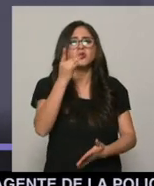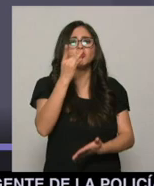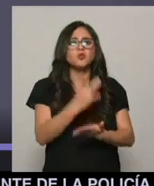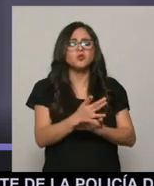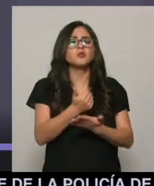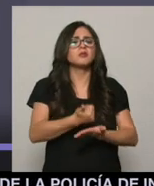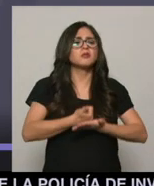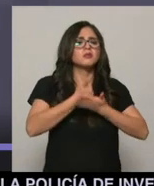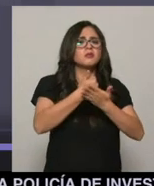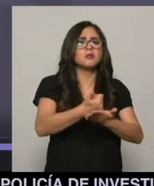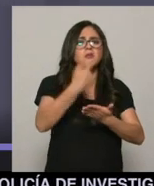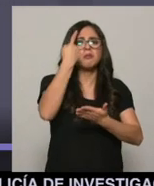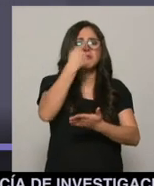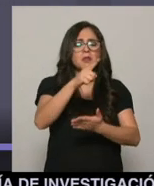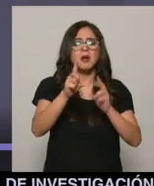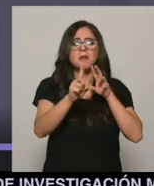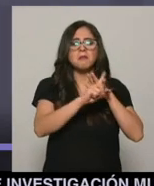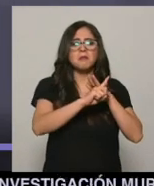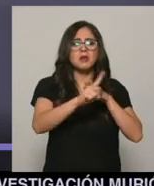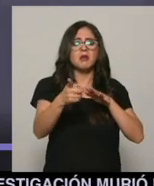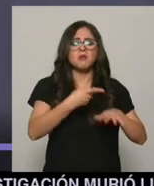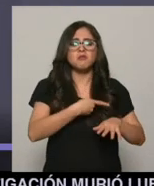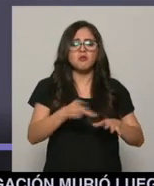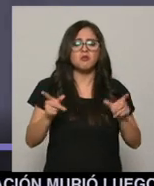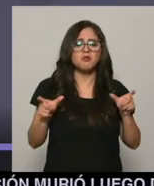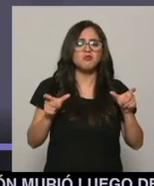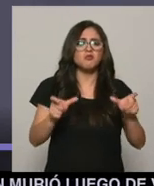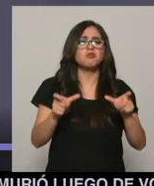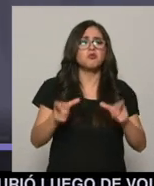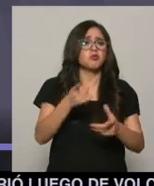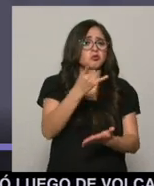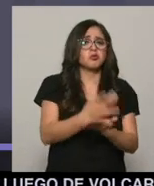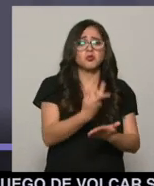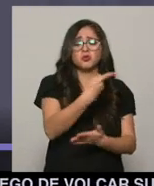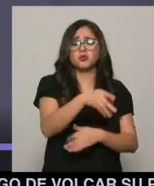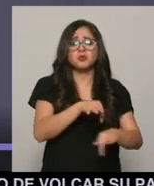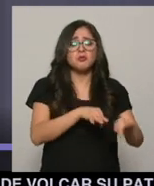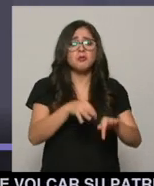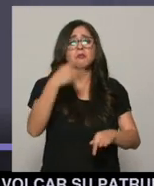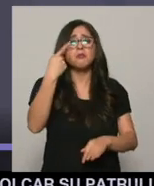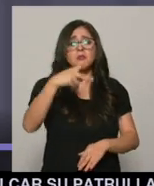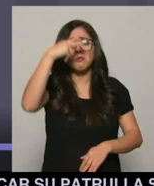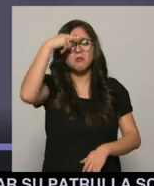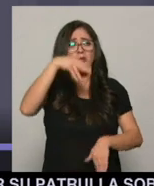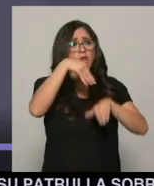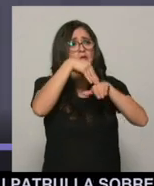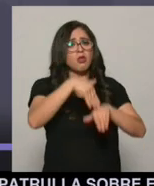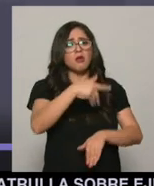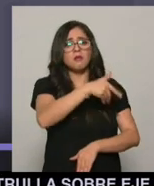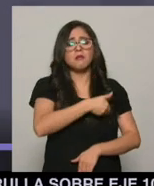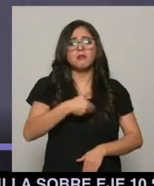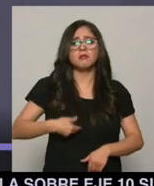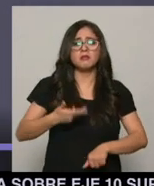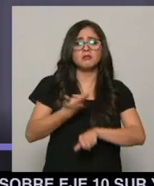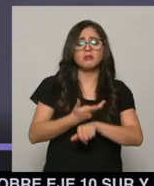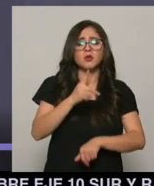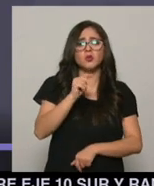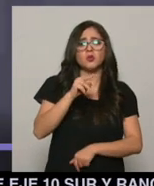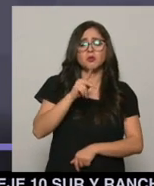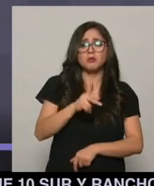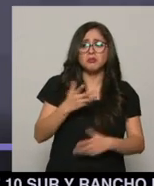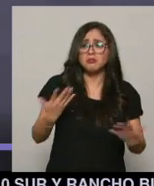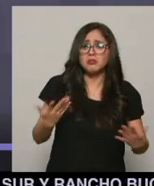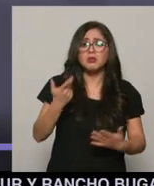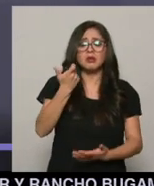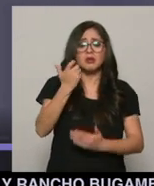migrantes pobres en la frontera, porque México está sometido a los dictados de Donald Trump. En temas de crecimiento económico, pues ahí estamos peor.